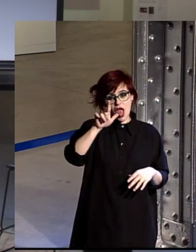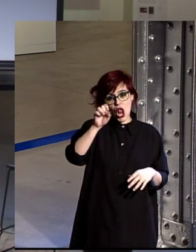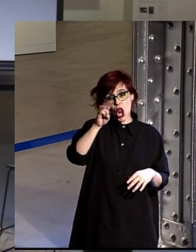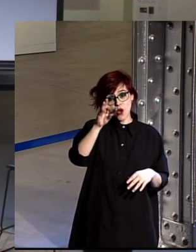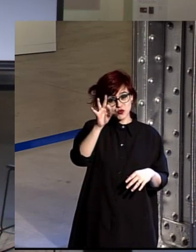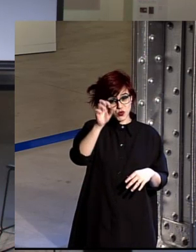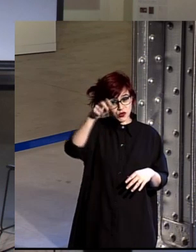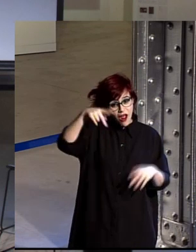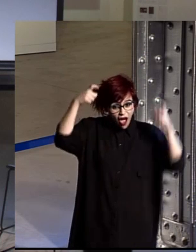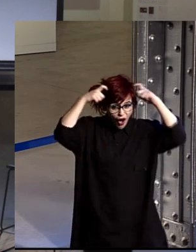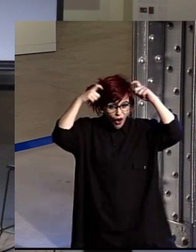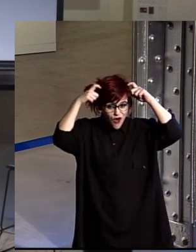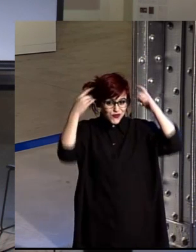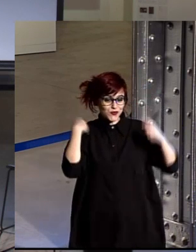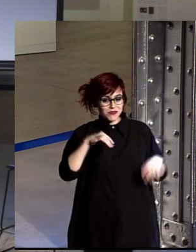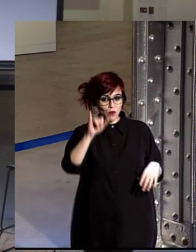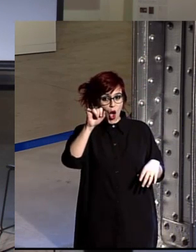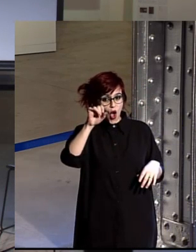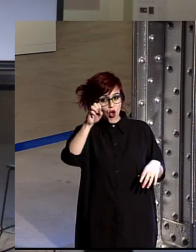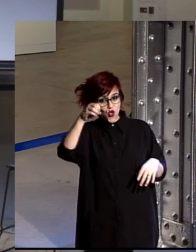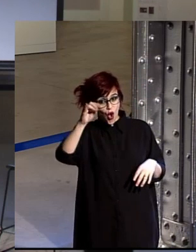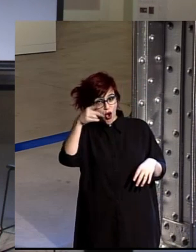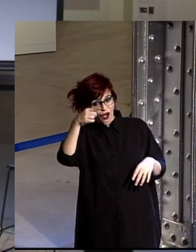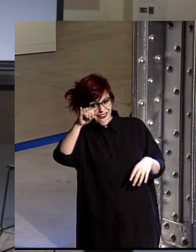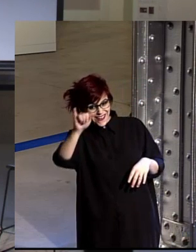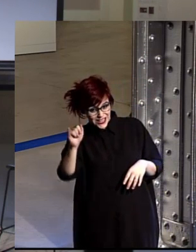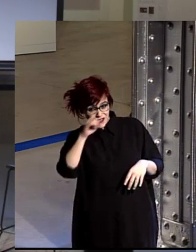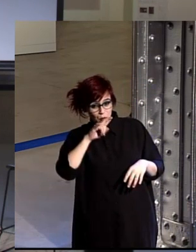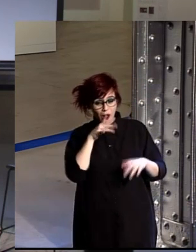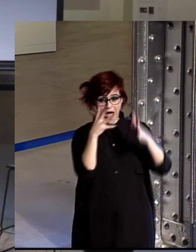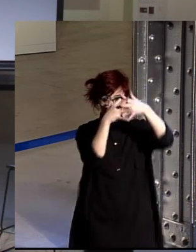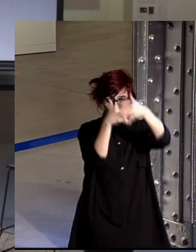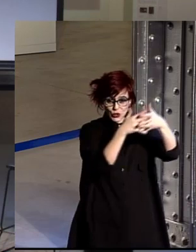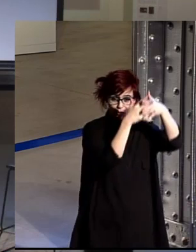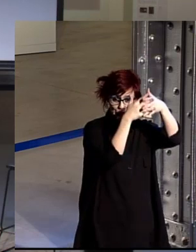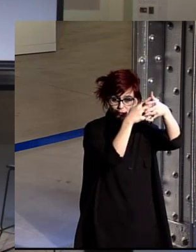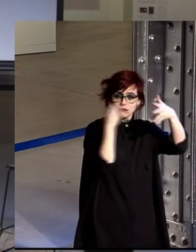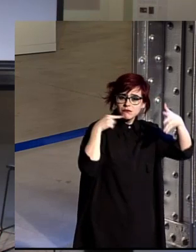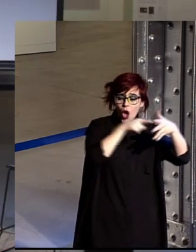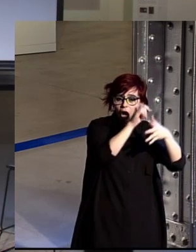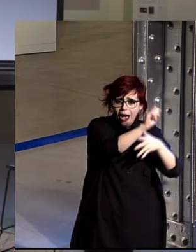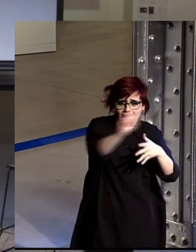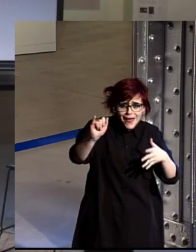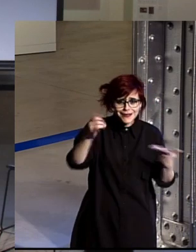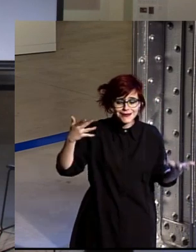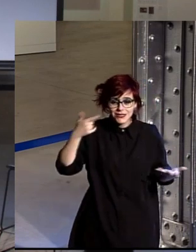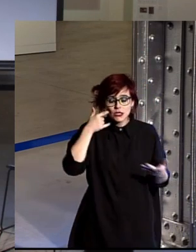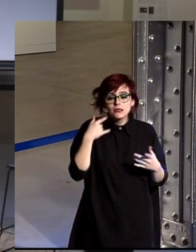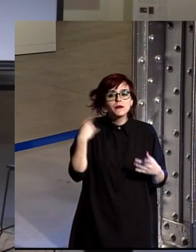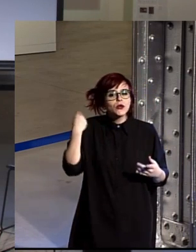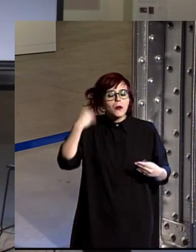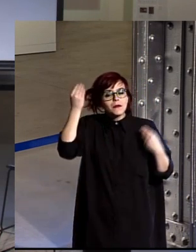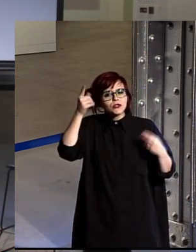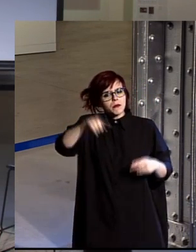yogi, también hay virus como estos. Es decir, están en todas partes. Y yo diría que son unos